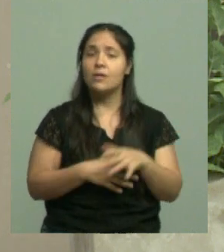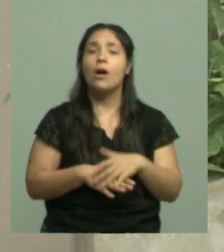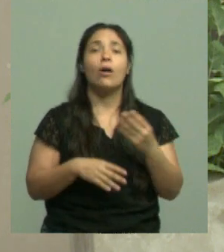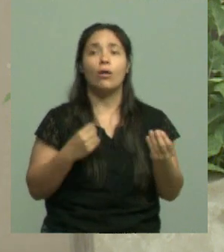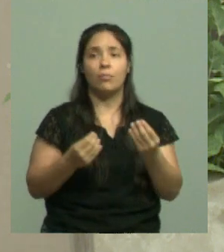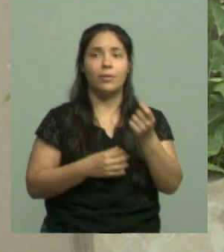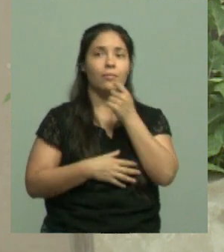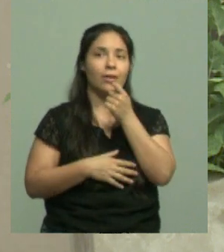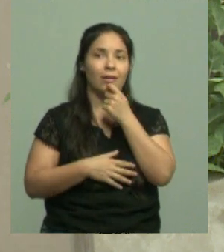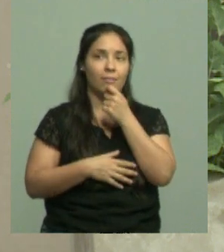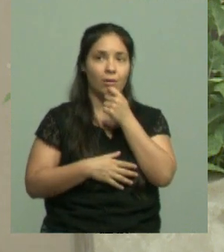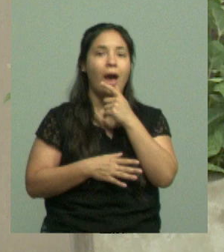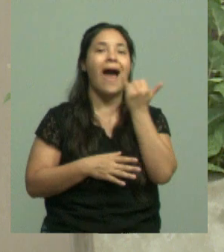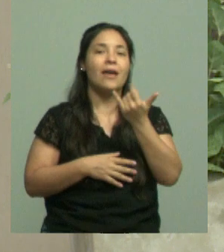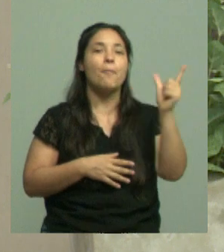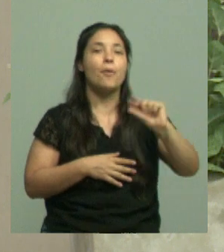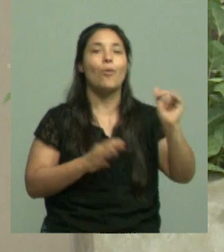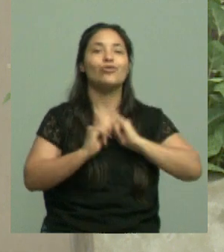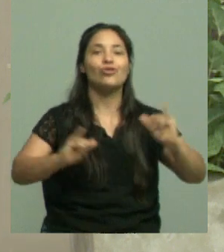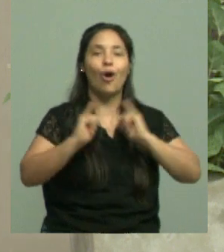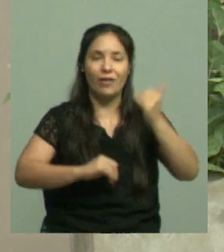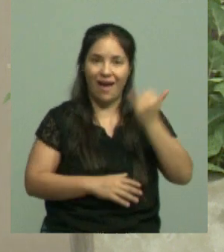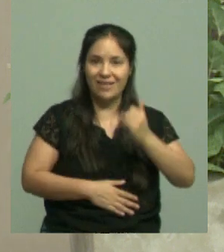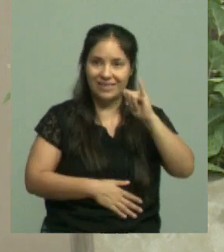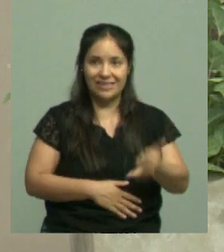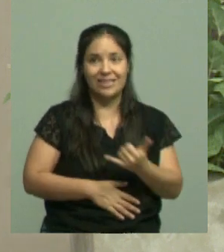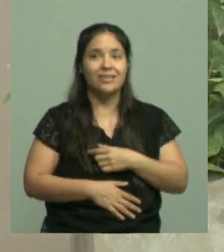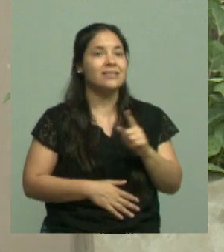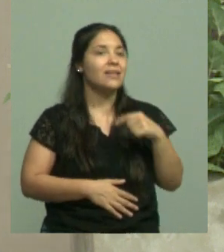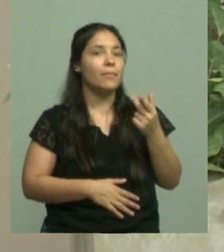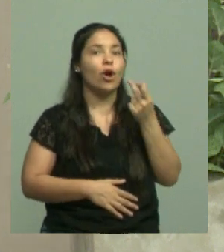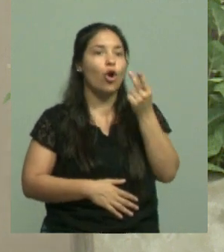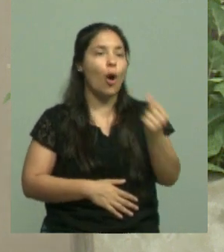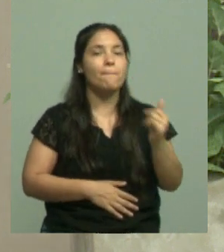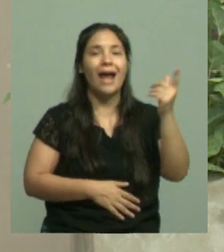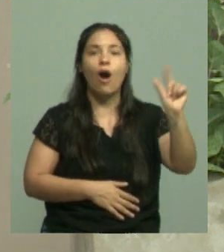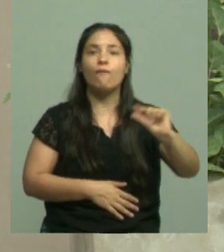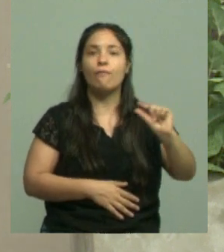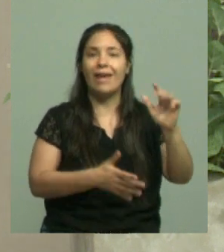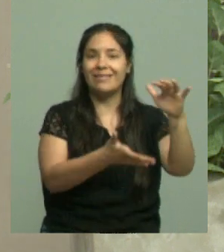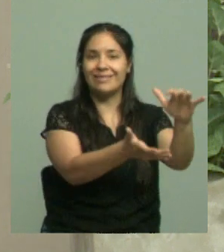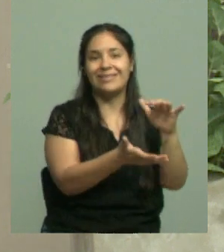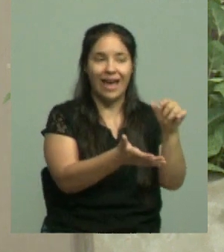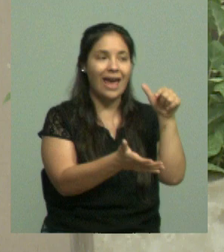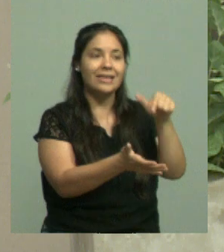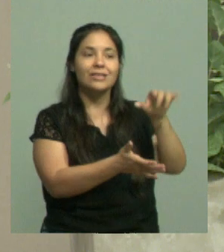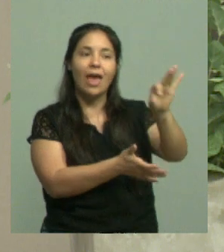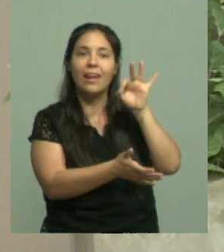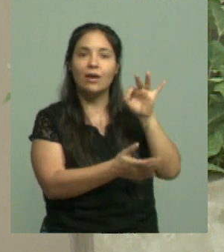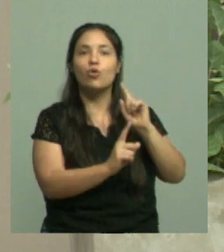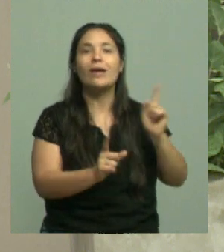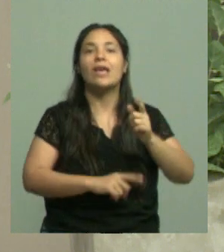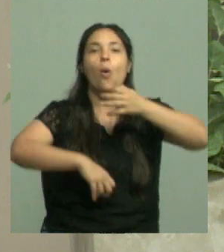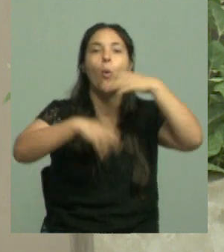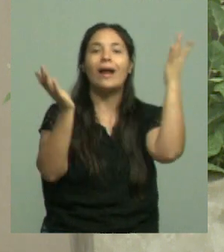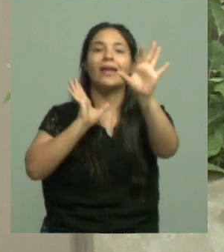sí, es real que hay más promociones, que hay más ofertas, pero terminás comprando la oferta, no el producto que querés, tal vez porque de